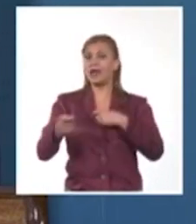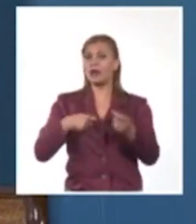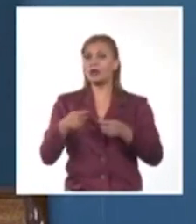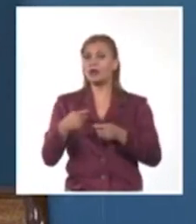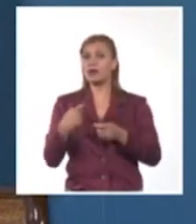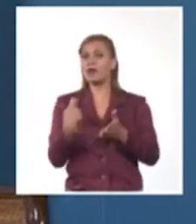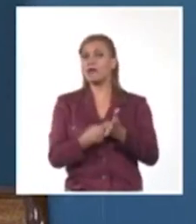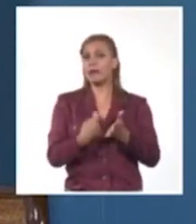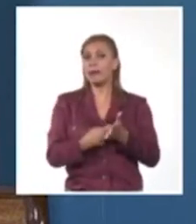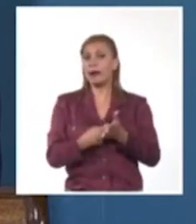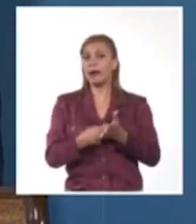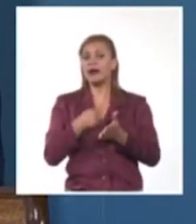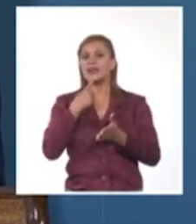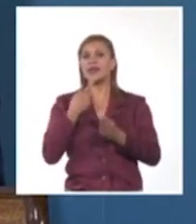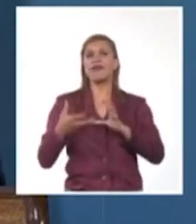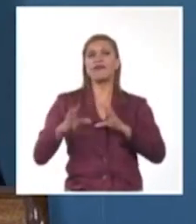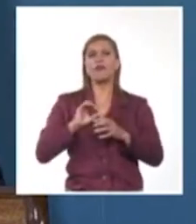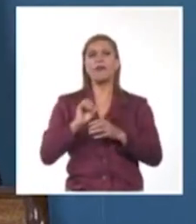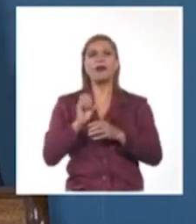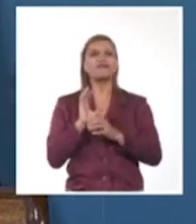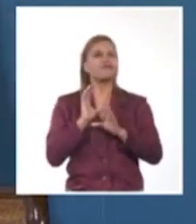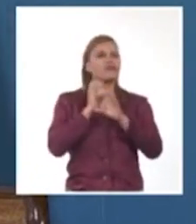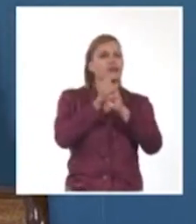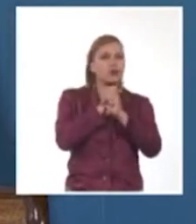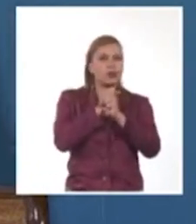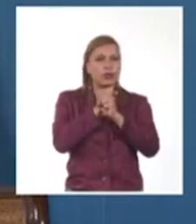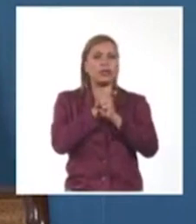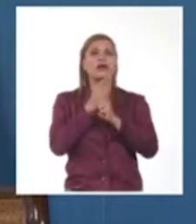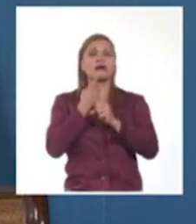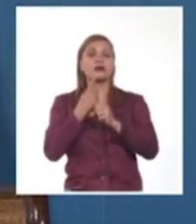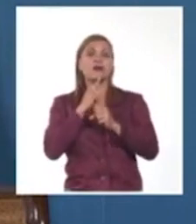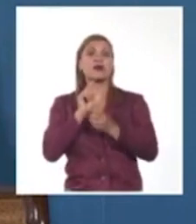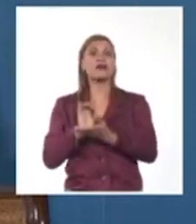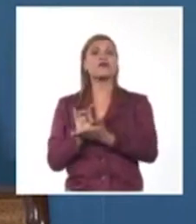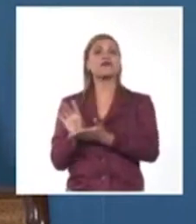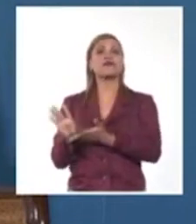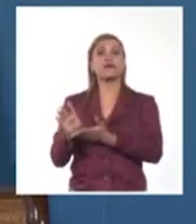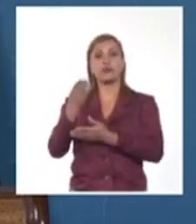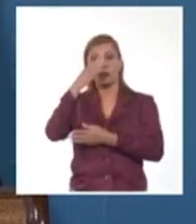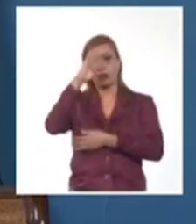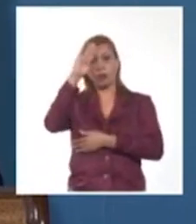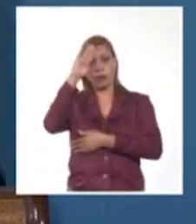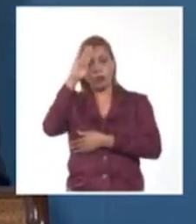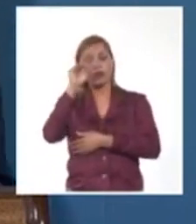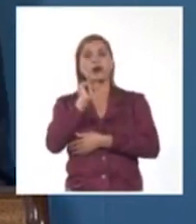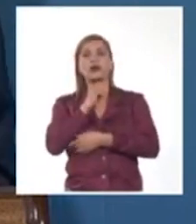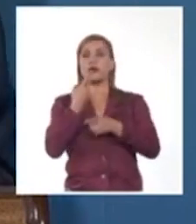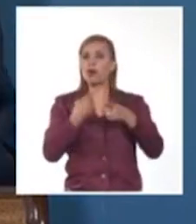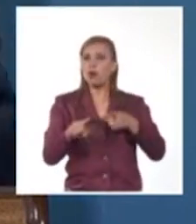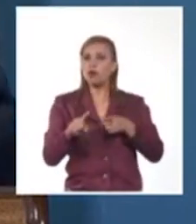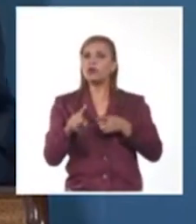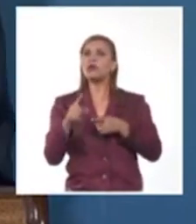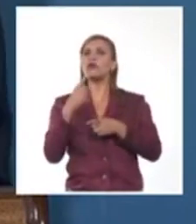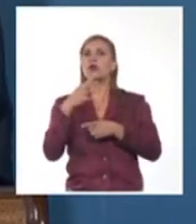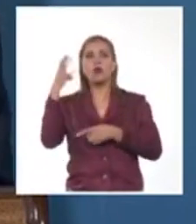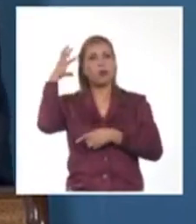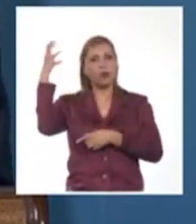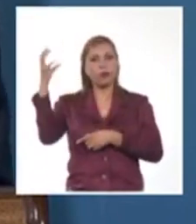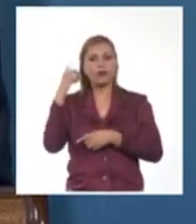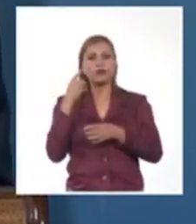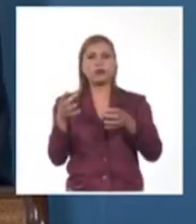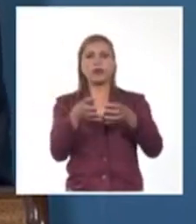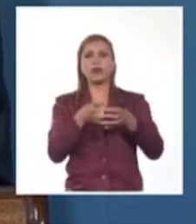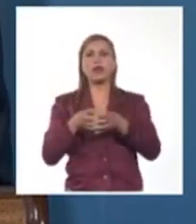de manera oscura con la exclusión de Cuba y de otros estados miembros de la